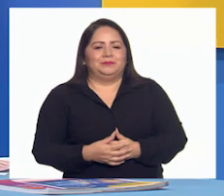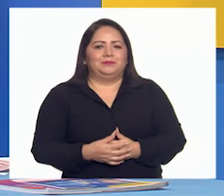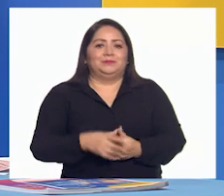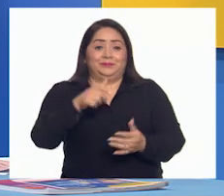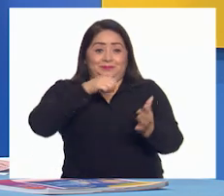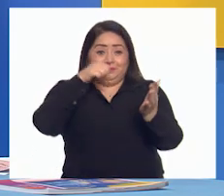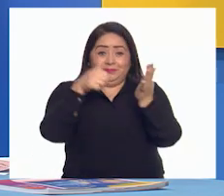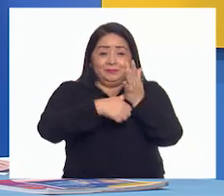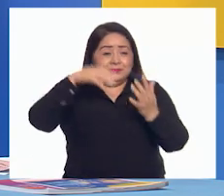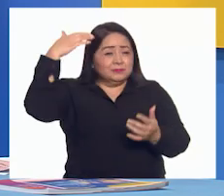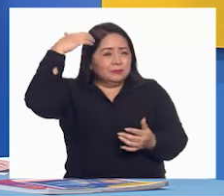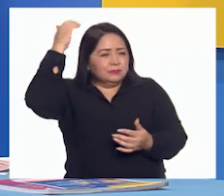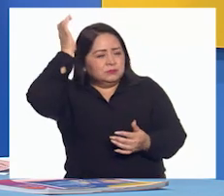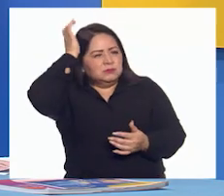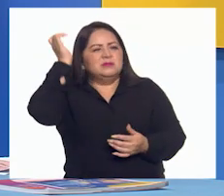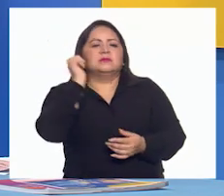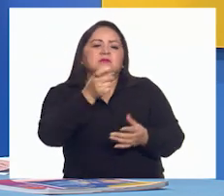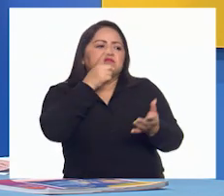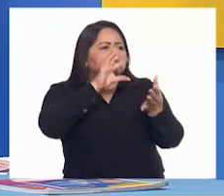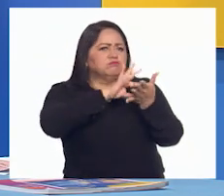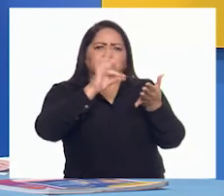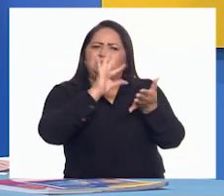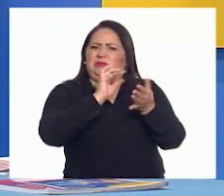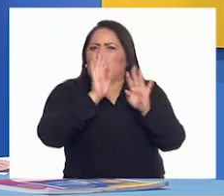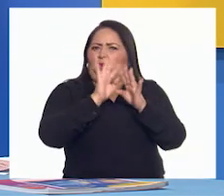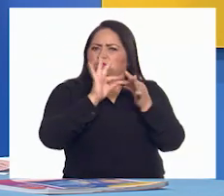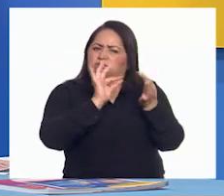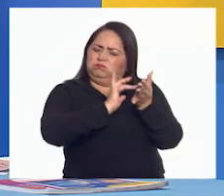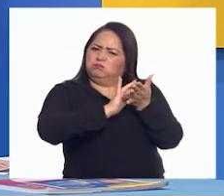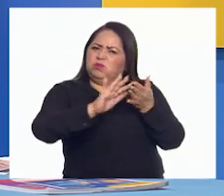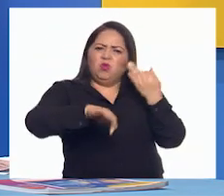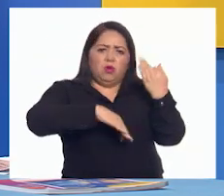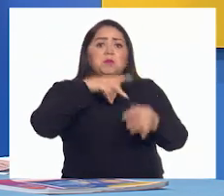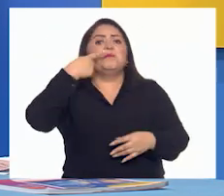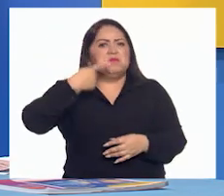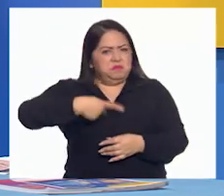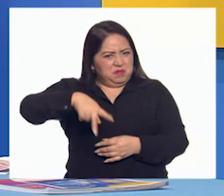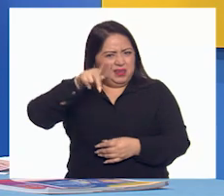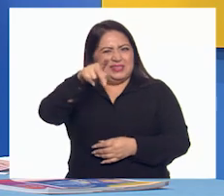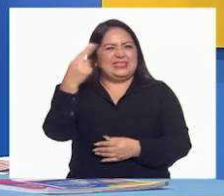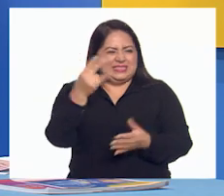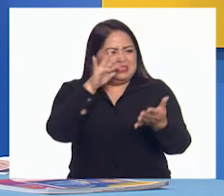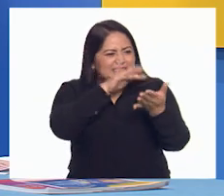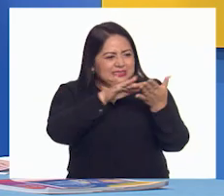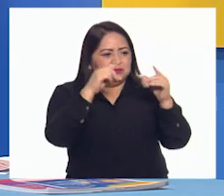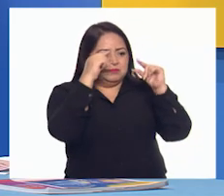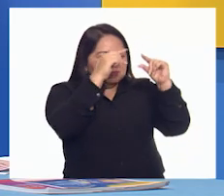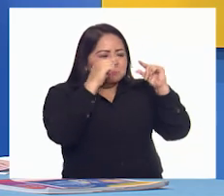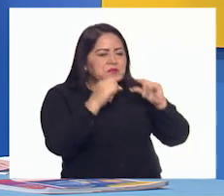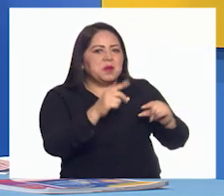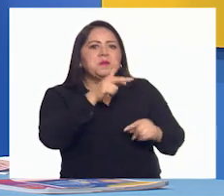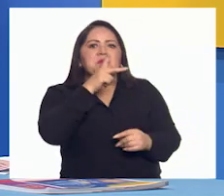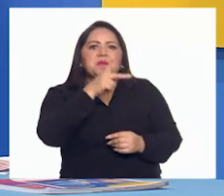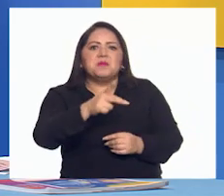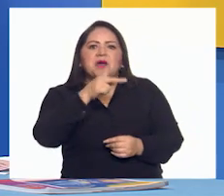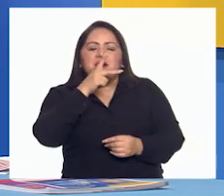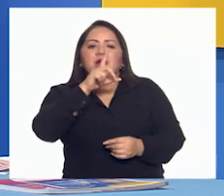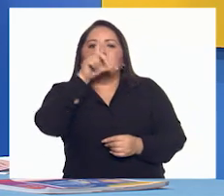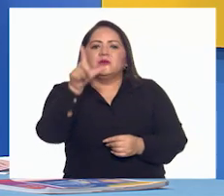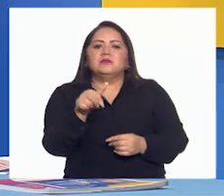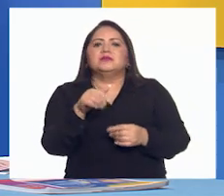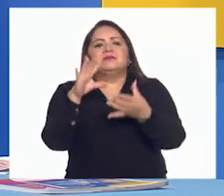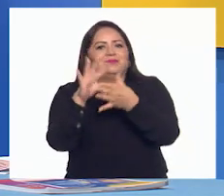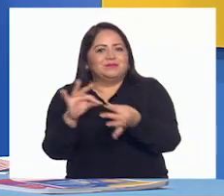cartas de Cristóbal Colón lo relatan bastante bien y creo que vale la pena ir leyendo fragmentos de estas cartas en lo que las